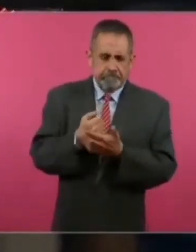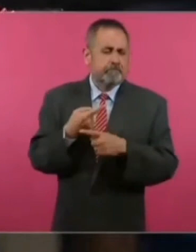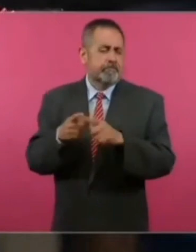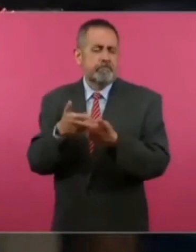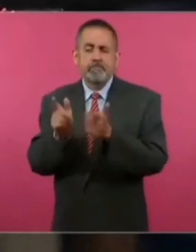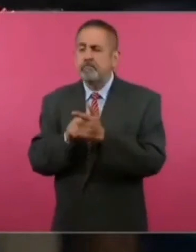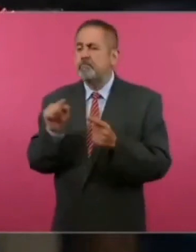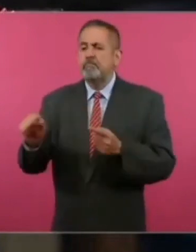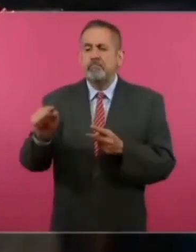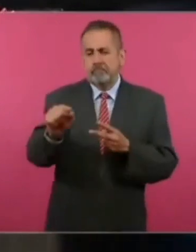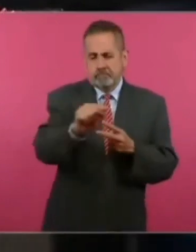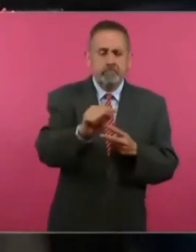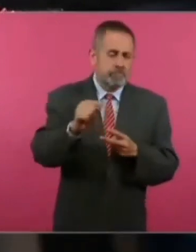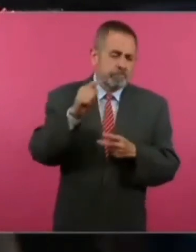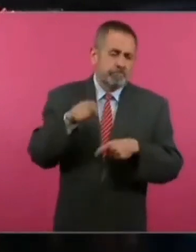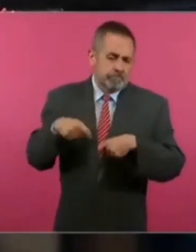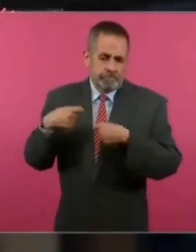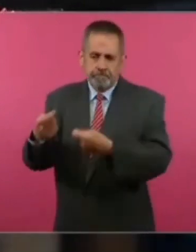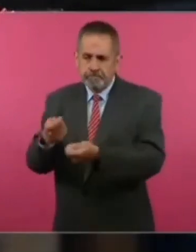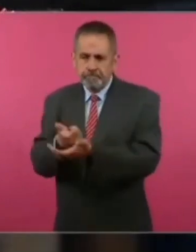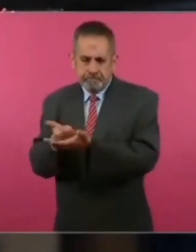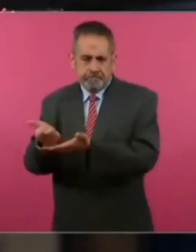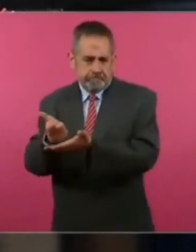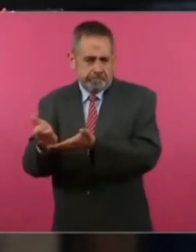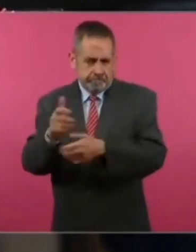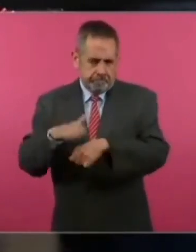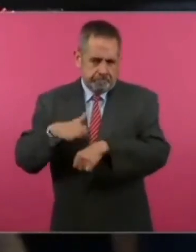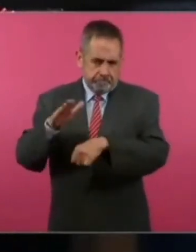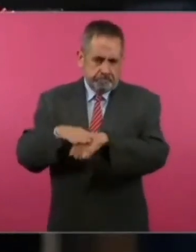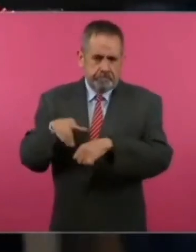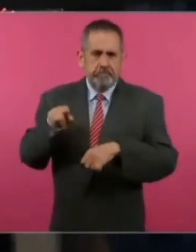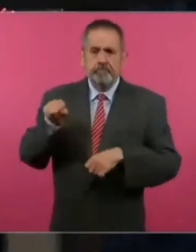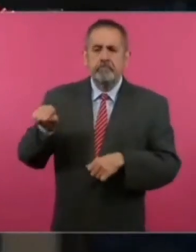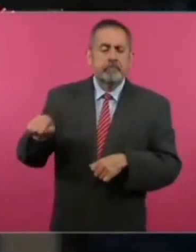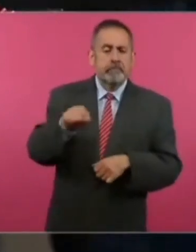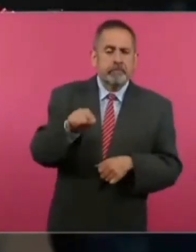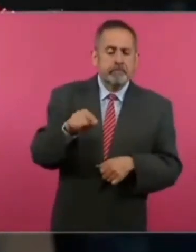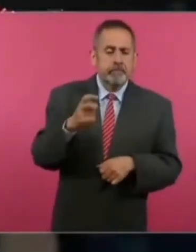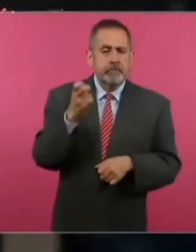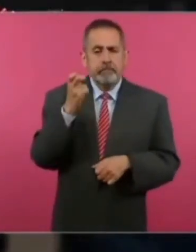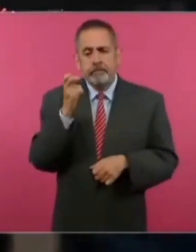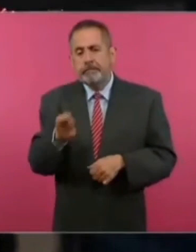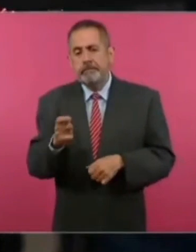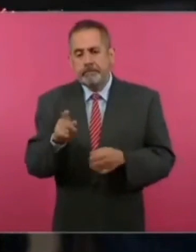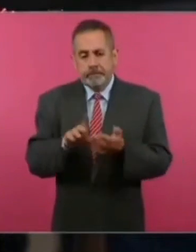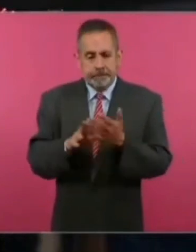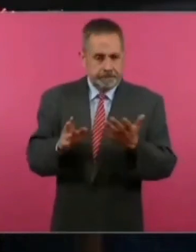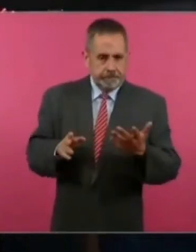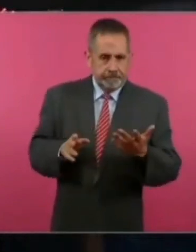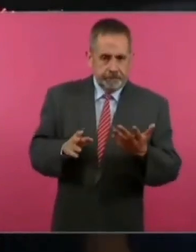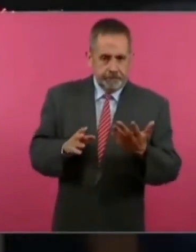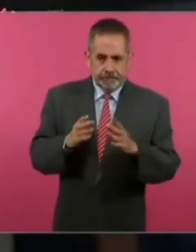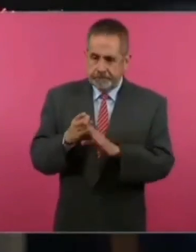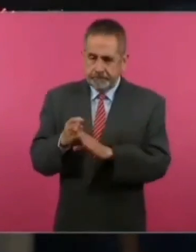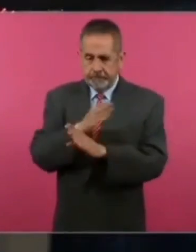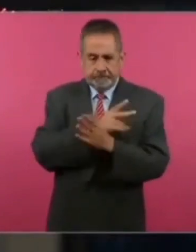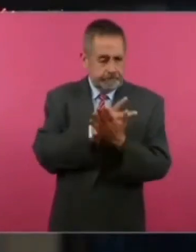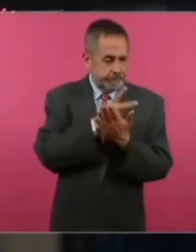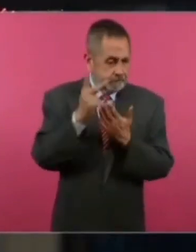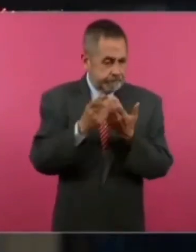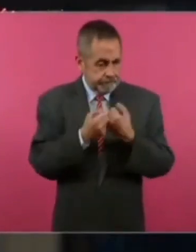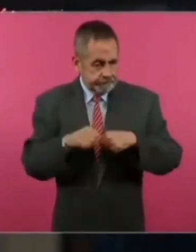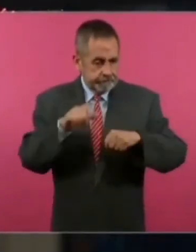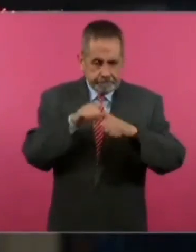grupos vulnerables o prioritarios que hoy les llaman, es el resultado de los programas